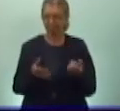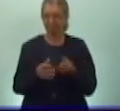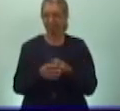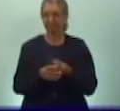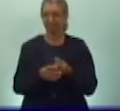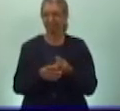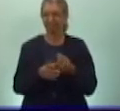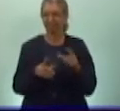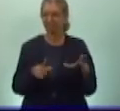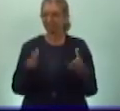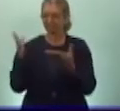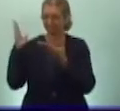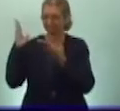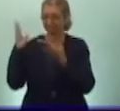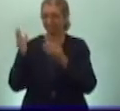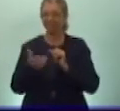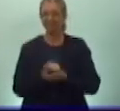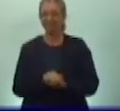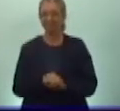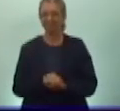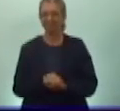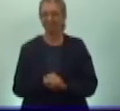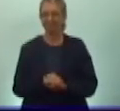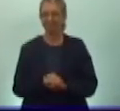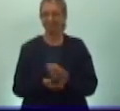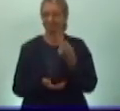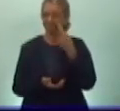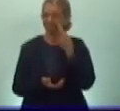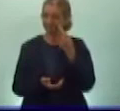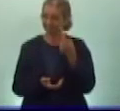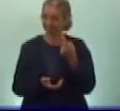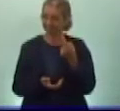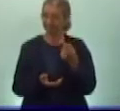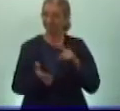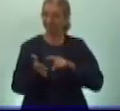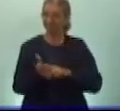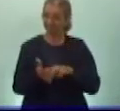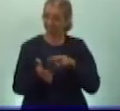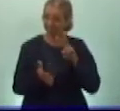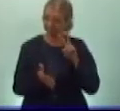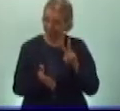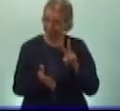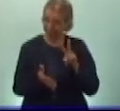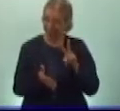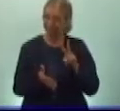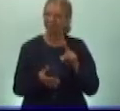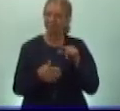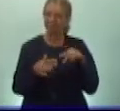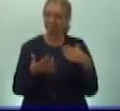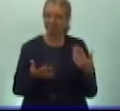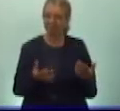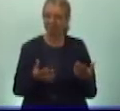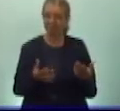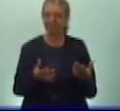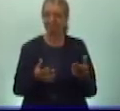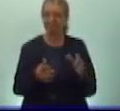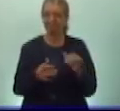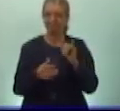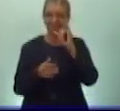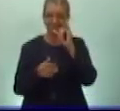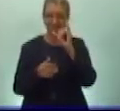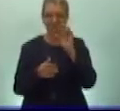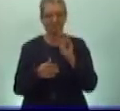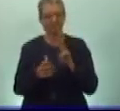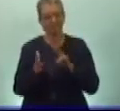al siguiente ejercicio. Fíjense que vamos a multiplicar por 2. Yo les propongo comenzar por la multiplicación de 6